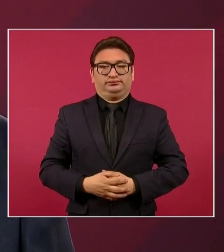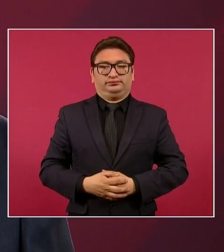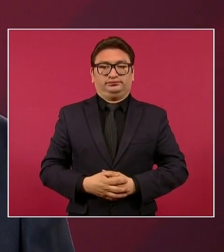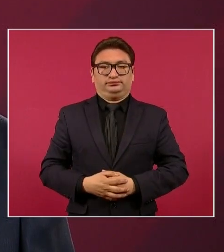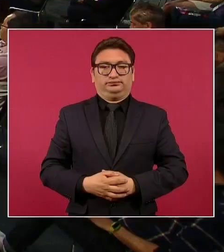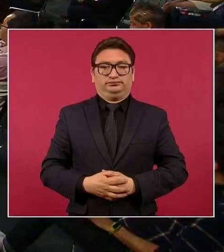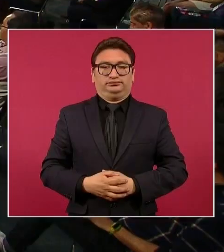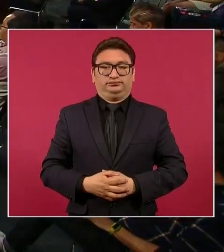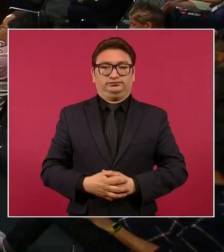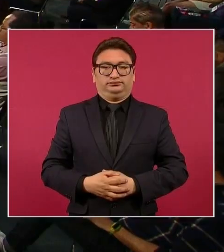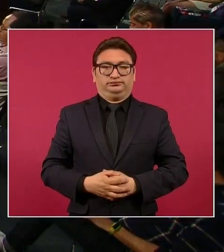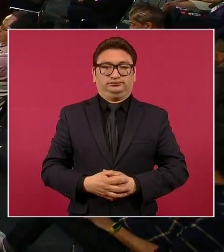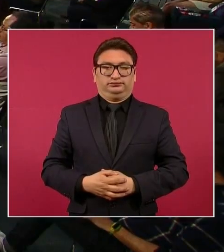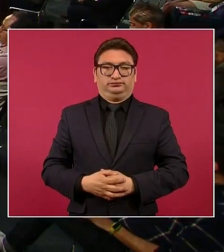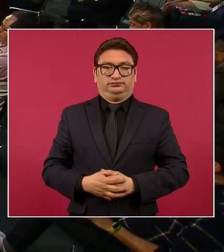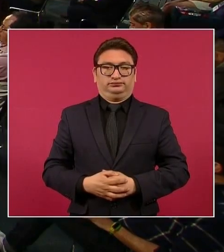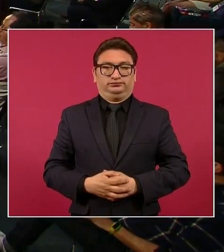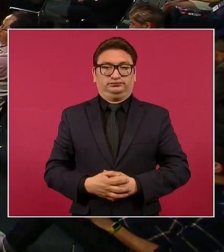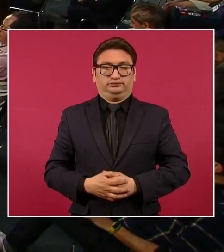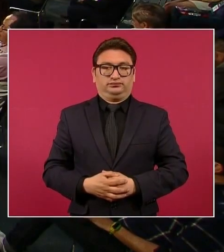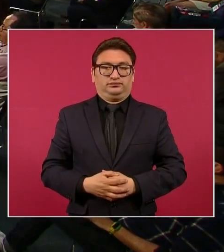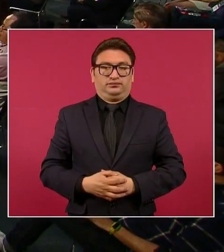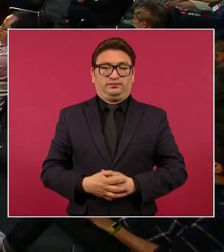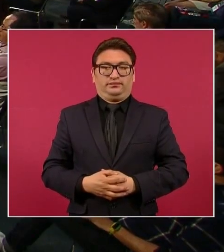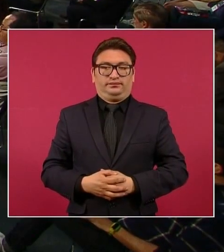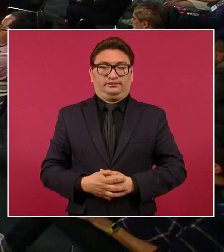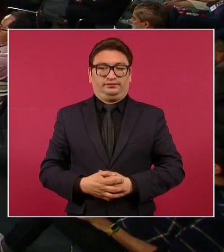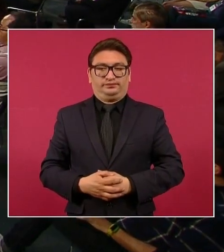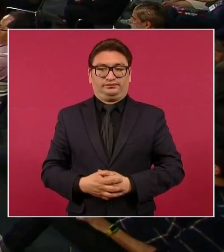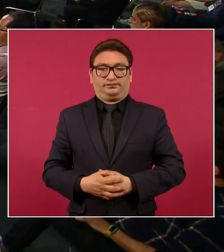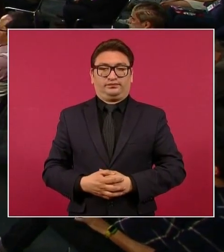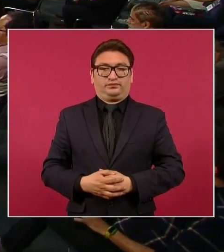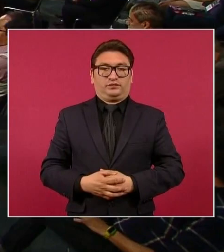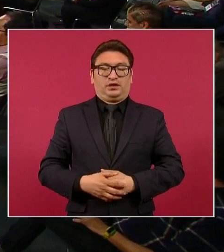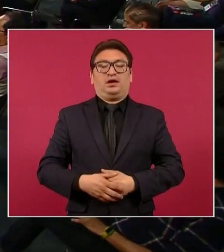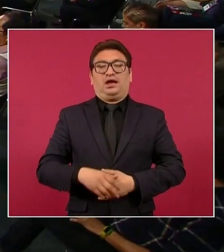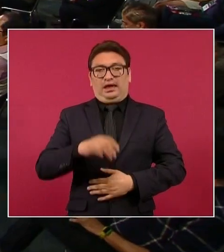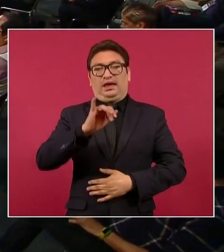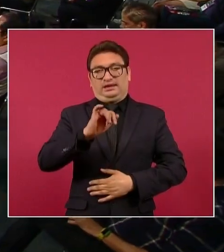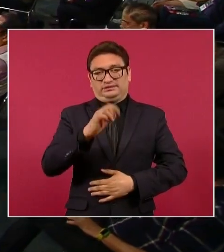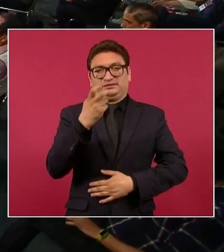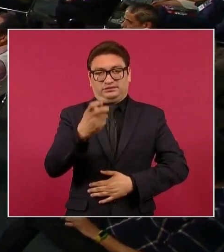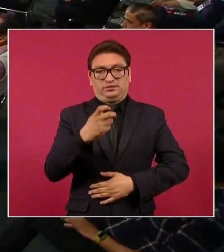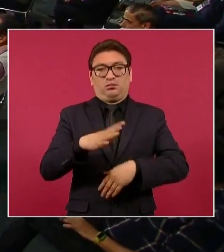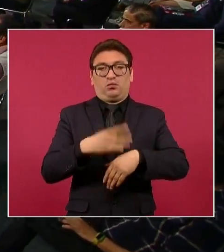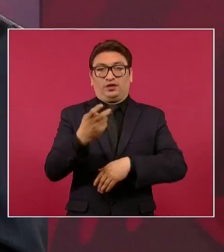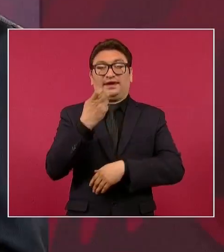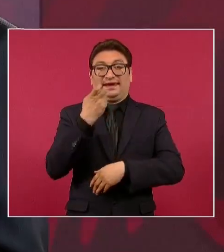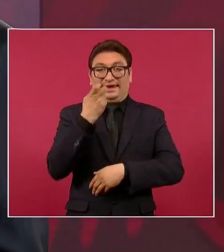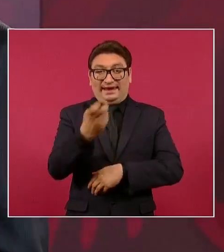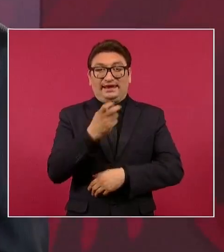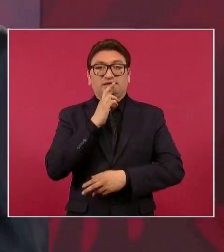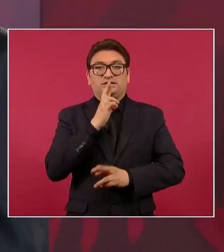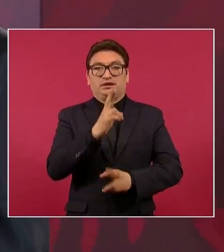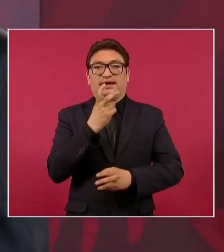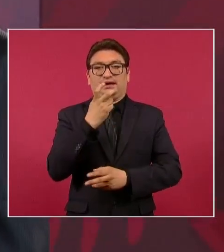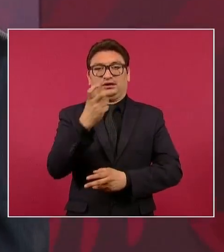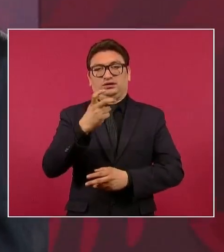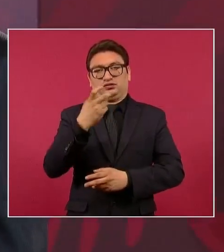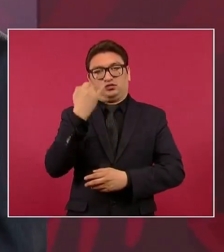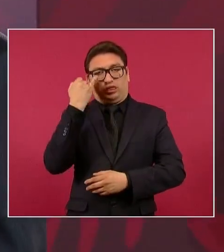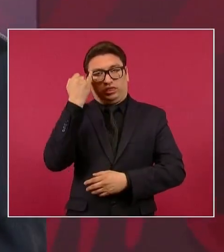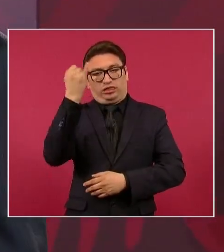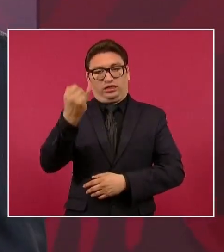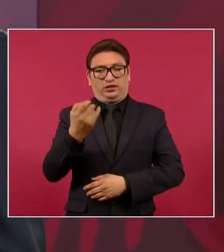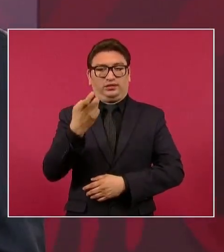monopolio, presidente, que era innecesario a ocho columnas el día de hoy? Ah, por eso, porque ese es el argumento original.